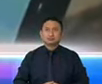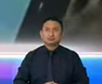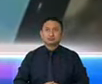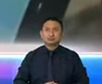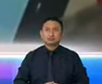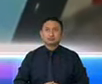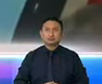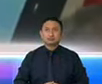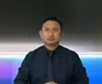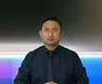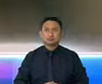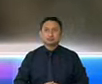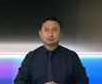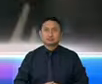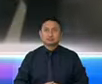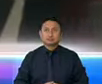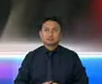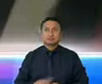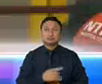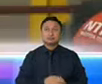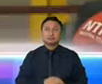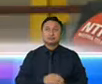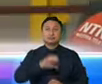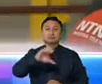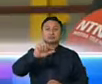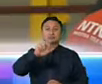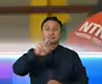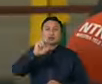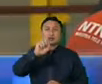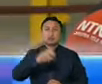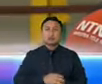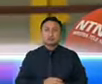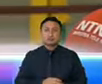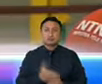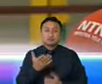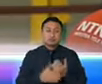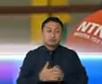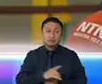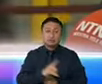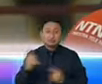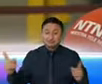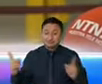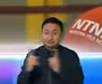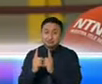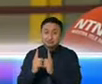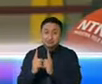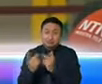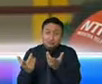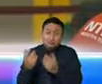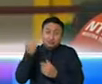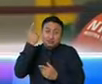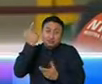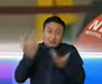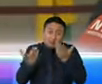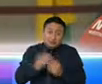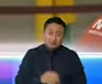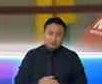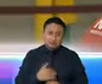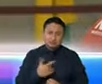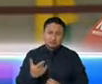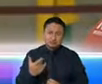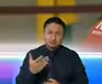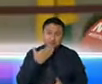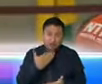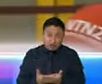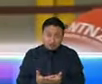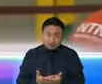Himno Nacional de la República. Carrión lo minimiza. Si yo estaría unida con el criterio de la Guiñaga, debería haber entendido un poco lo que me dijo y no creo que me dijo